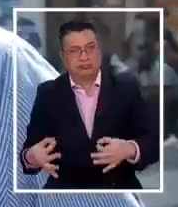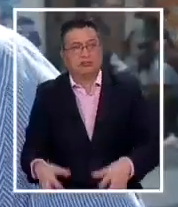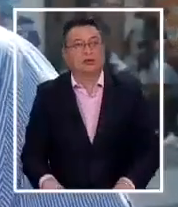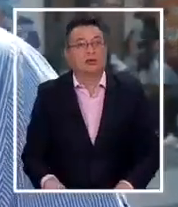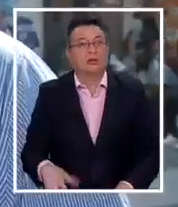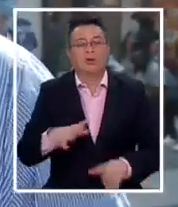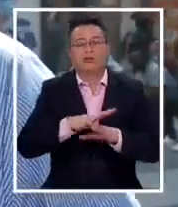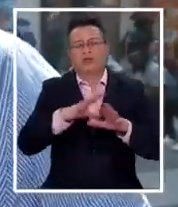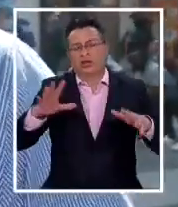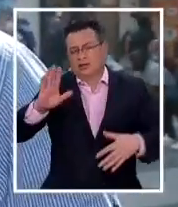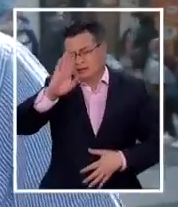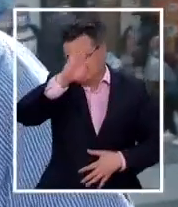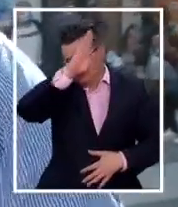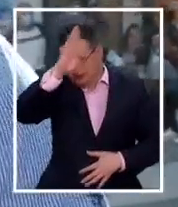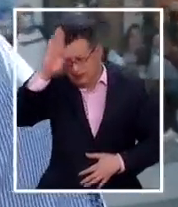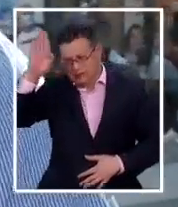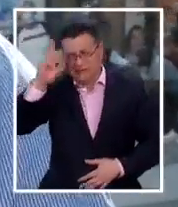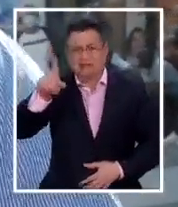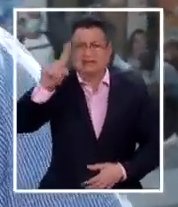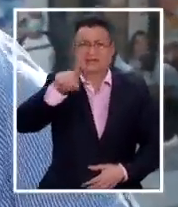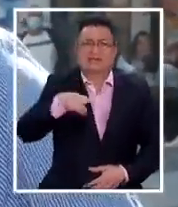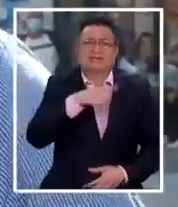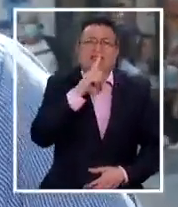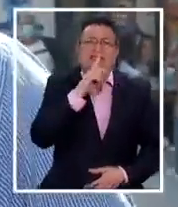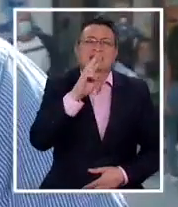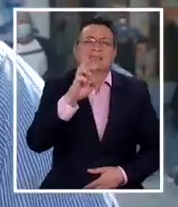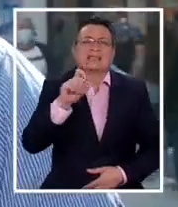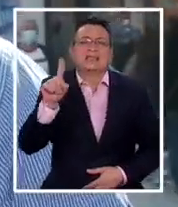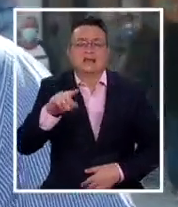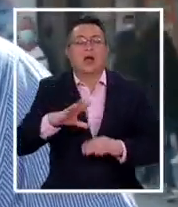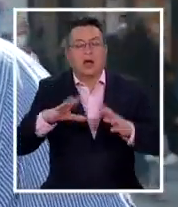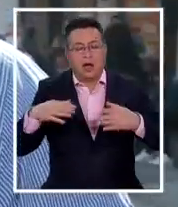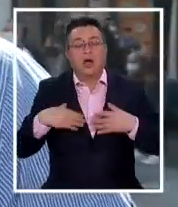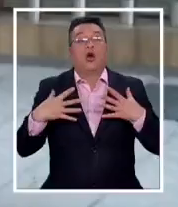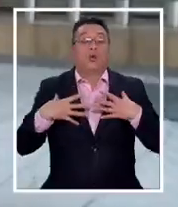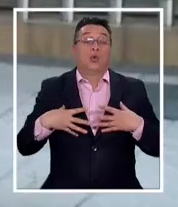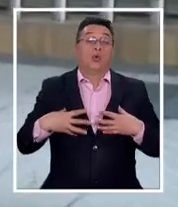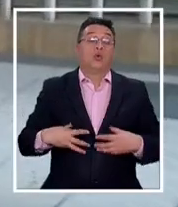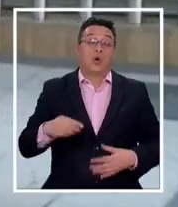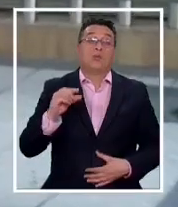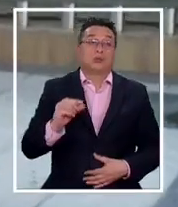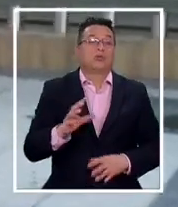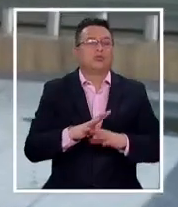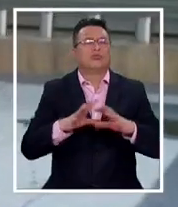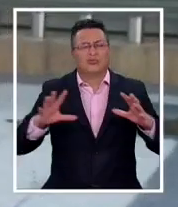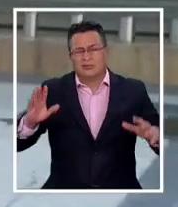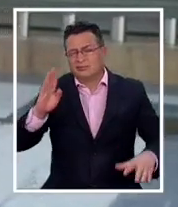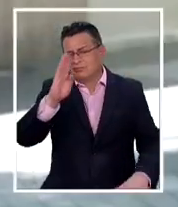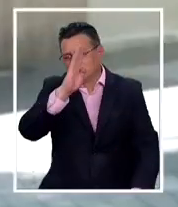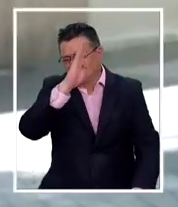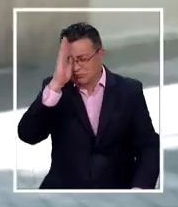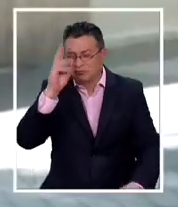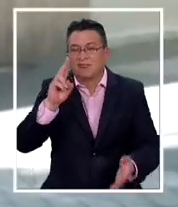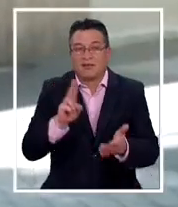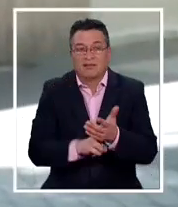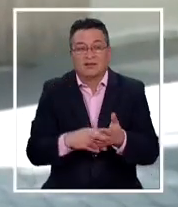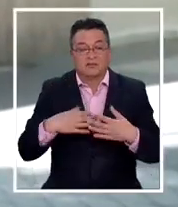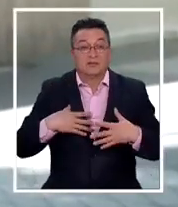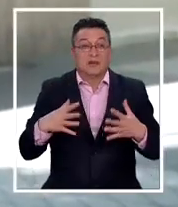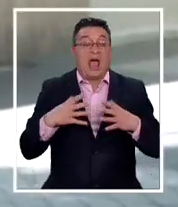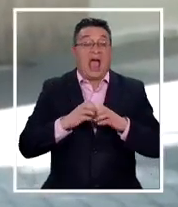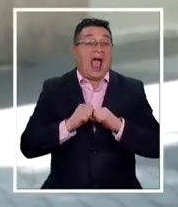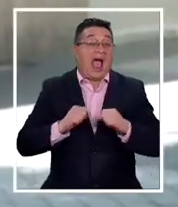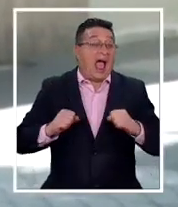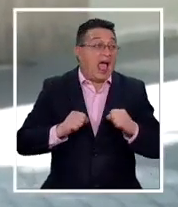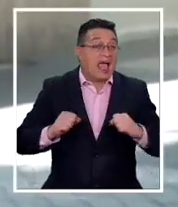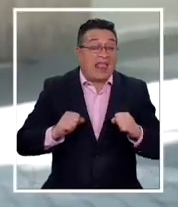súper estresados, ¿sabes? ¿Para qué te cuento? Pero ya por lo menos estamos sintiendo un poquito más alivio. Sí, demasiado estresada, la verdad. Con ataques de estrés y todo